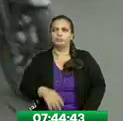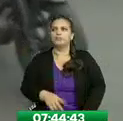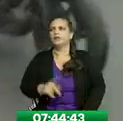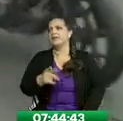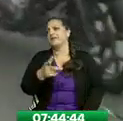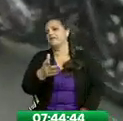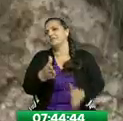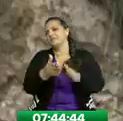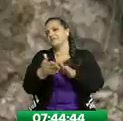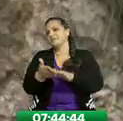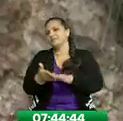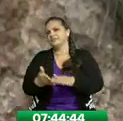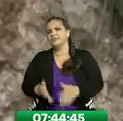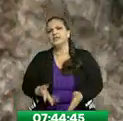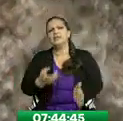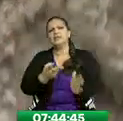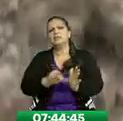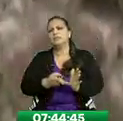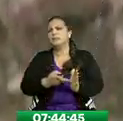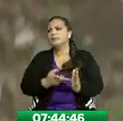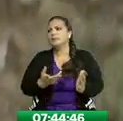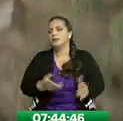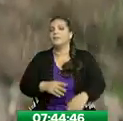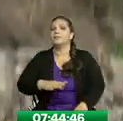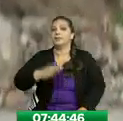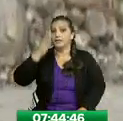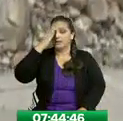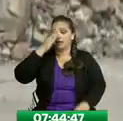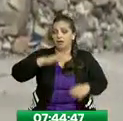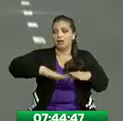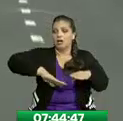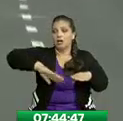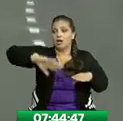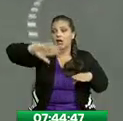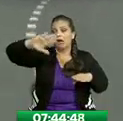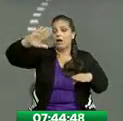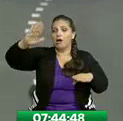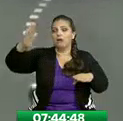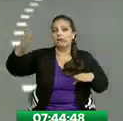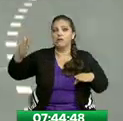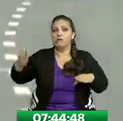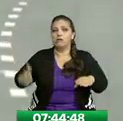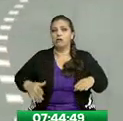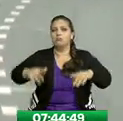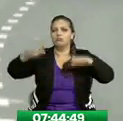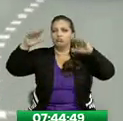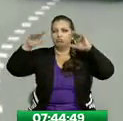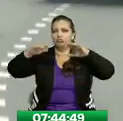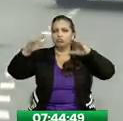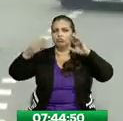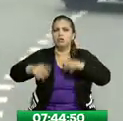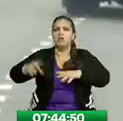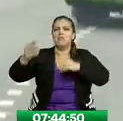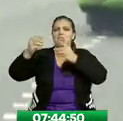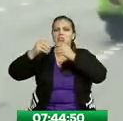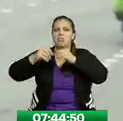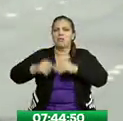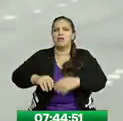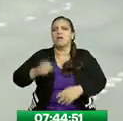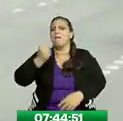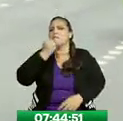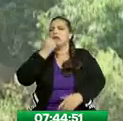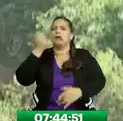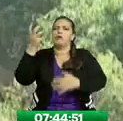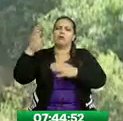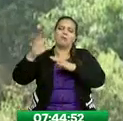sería una de las causas para que la tierra esté floja y las rocas bajen. Ante el peligro de posibles nuevos deslizamientos, el carril derecho de la